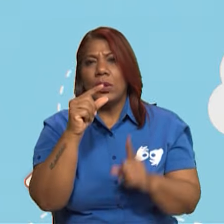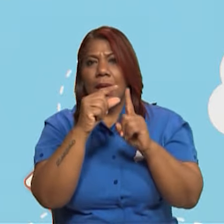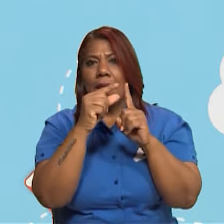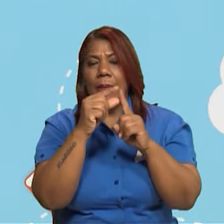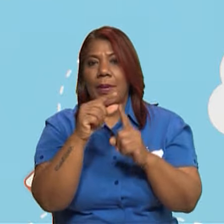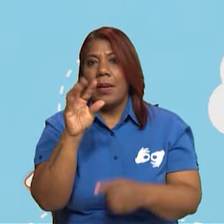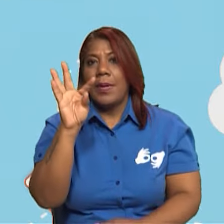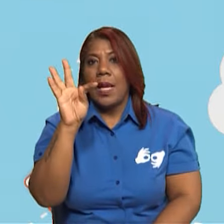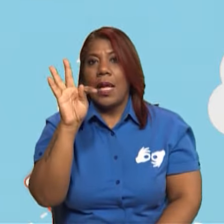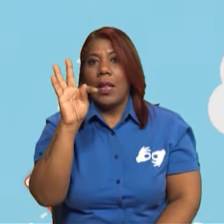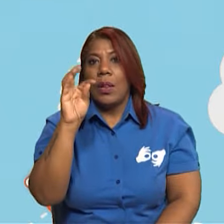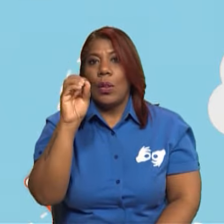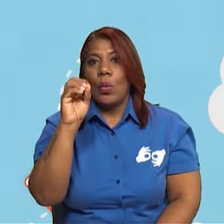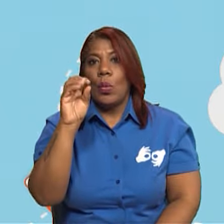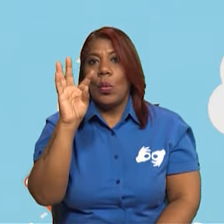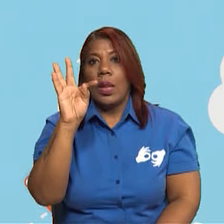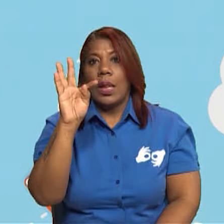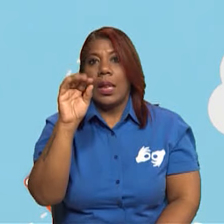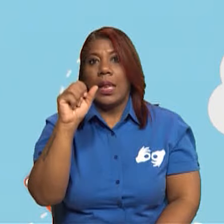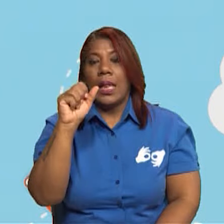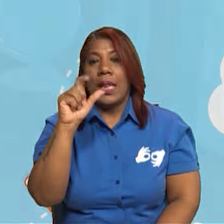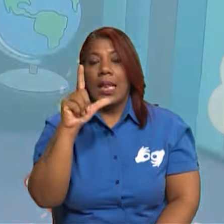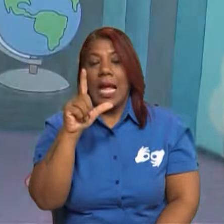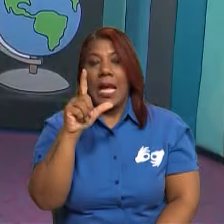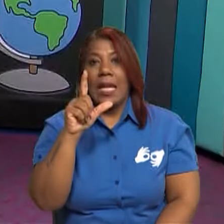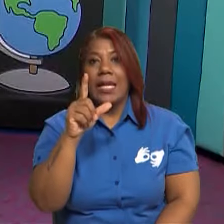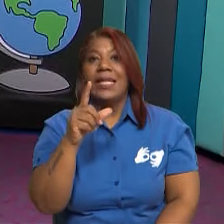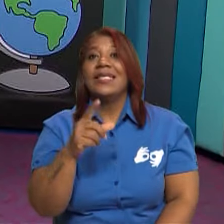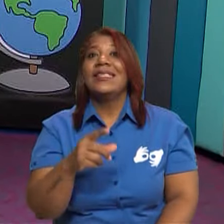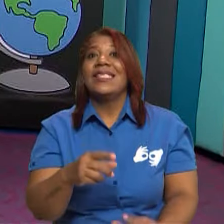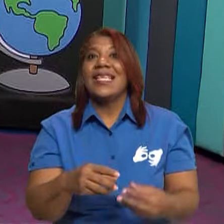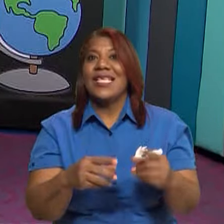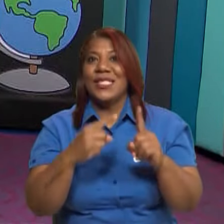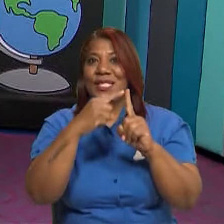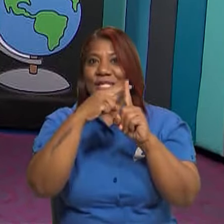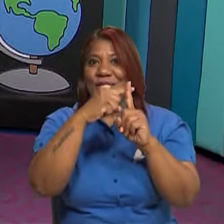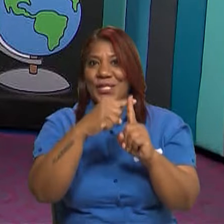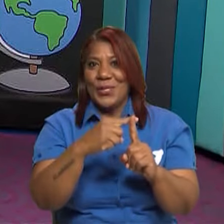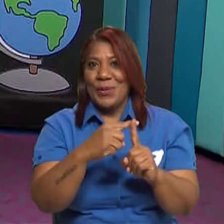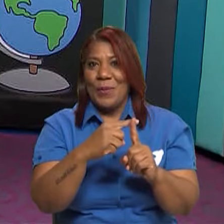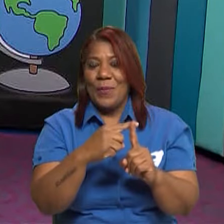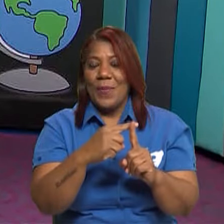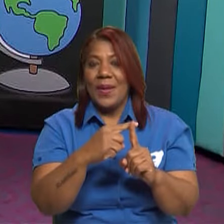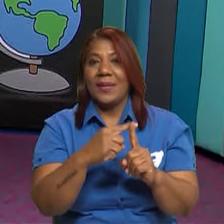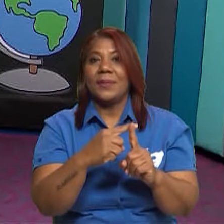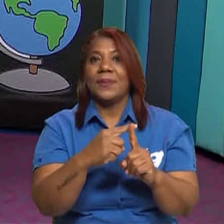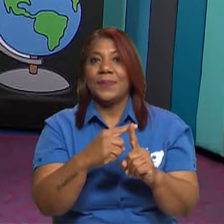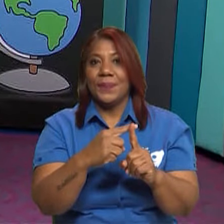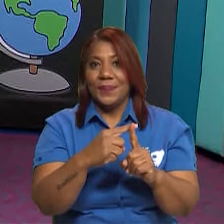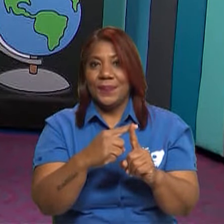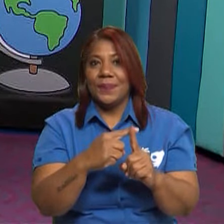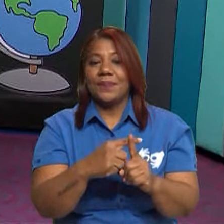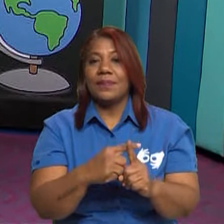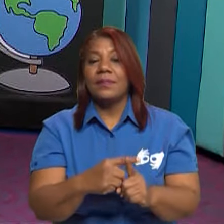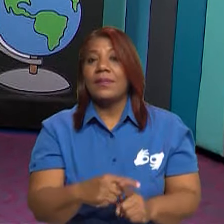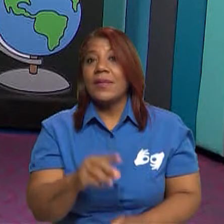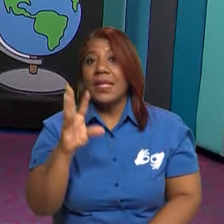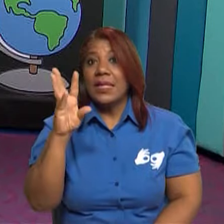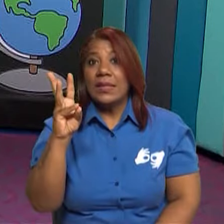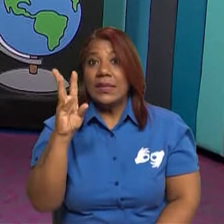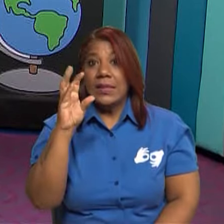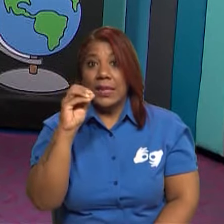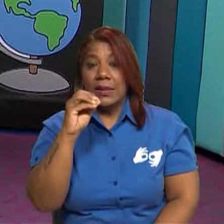hacer una suma, maestra Carmen. Excelente. Entonces, para sumar estos dos números